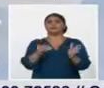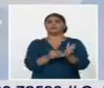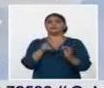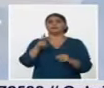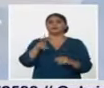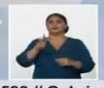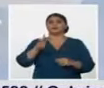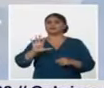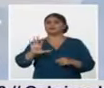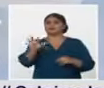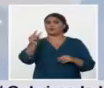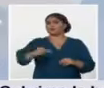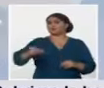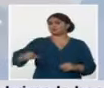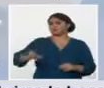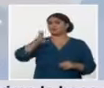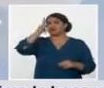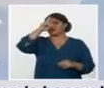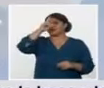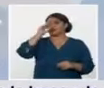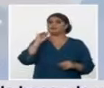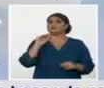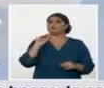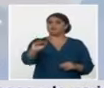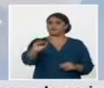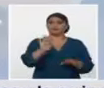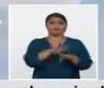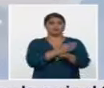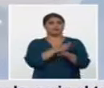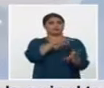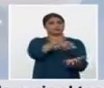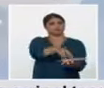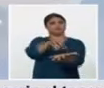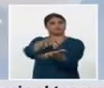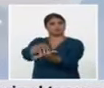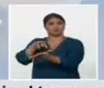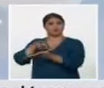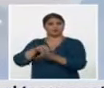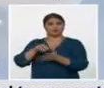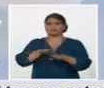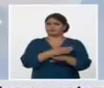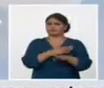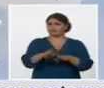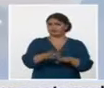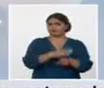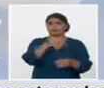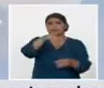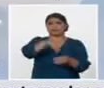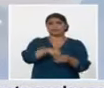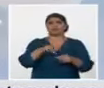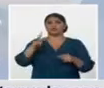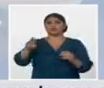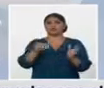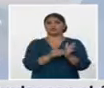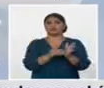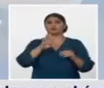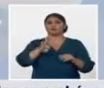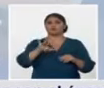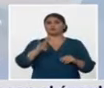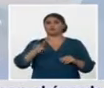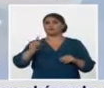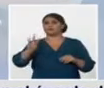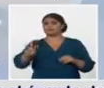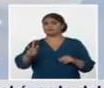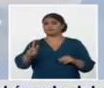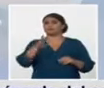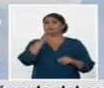23.235 pacientes ingresados en hospitales, centros de aislamiento, de ellos 3.493